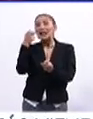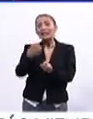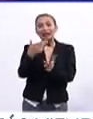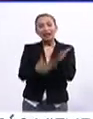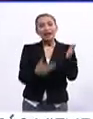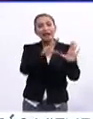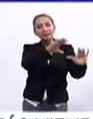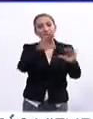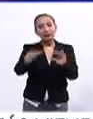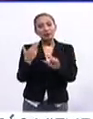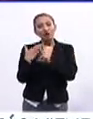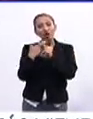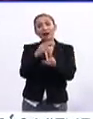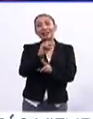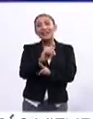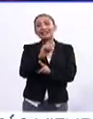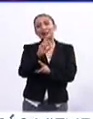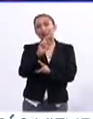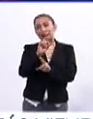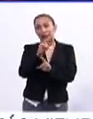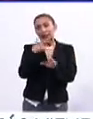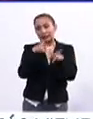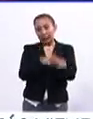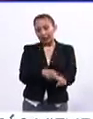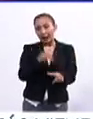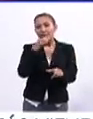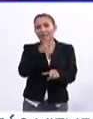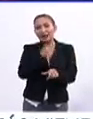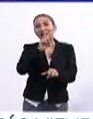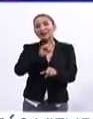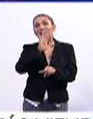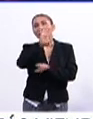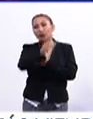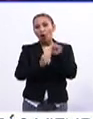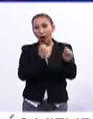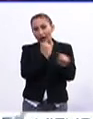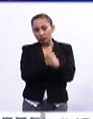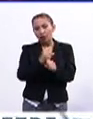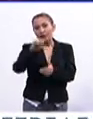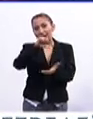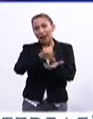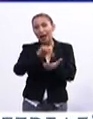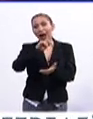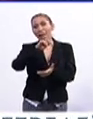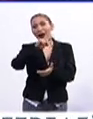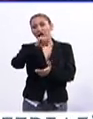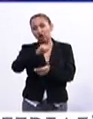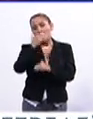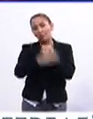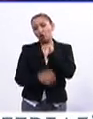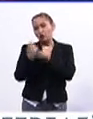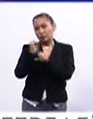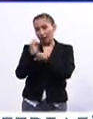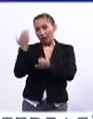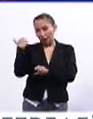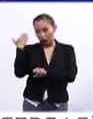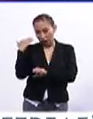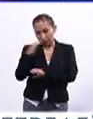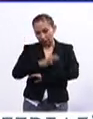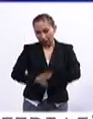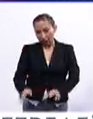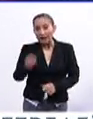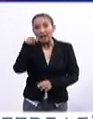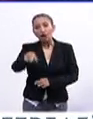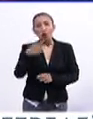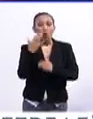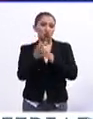este taller era celebrar continuar los festejos de los 35 años de la Central, que terminaron la semana pasada y bueno, esto es